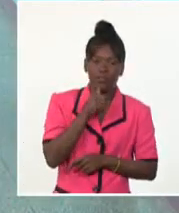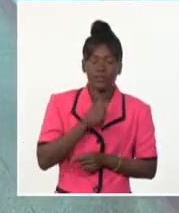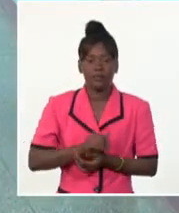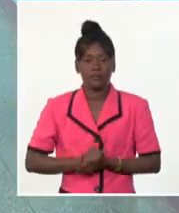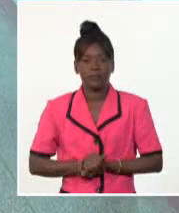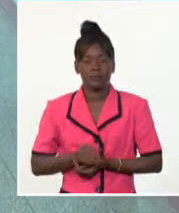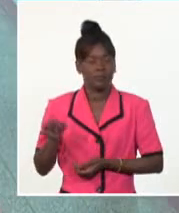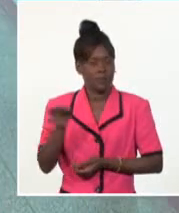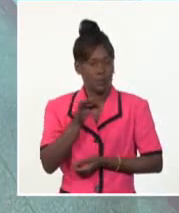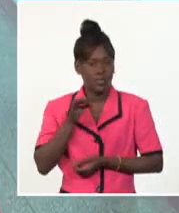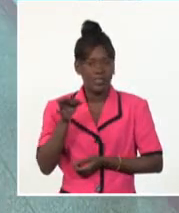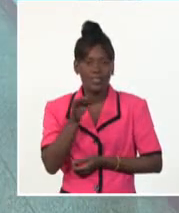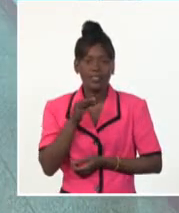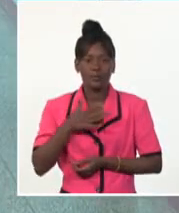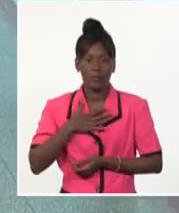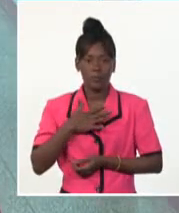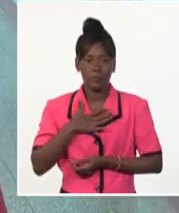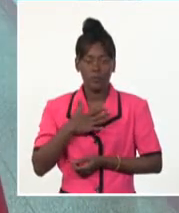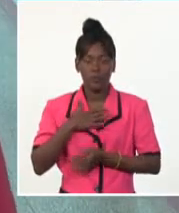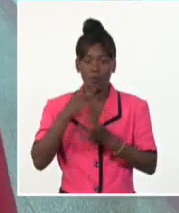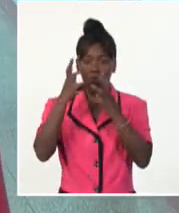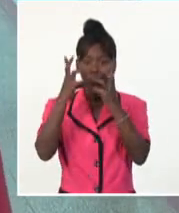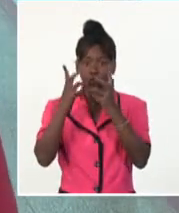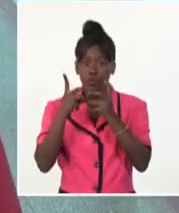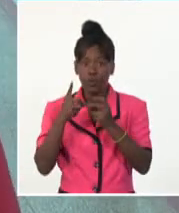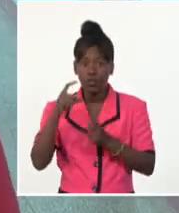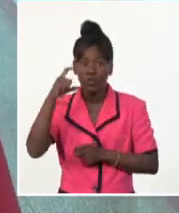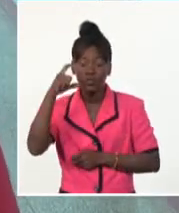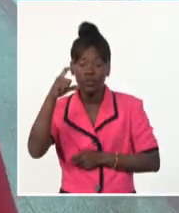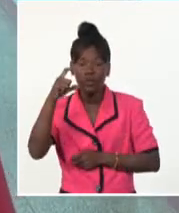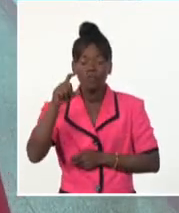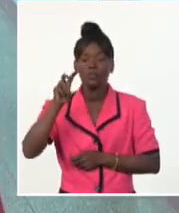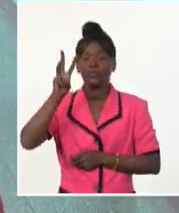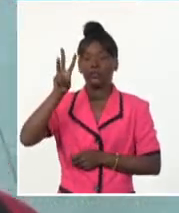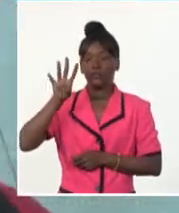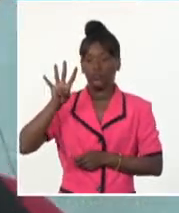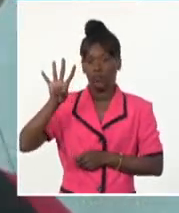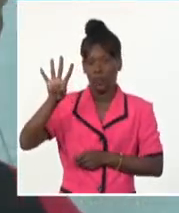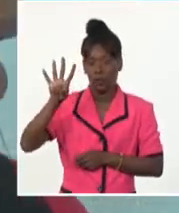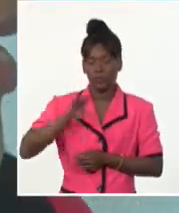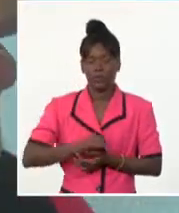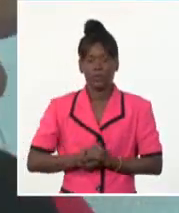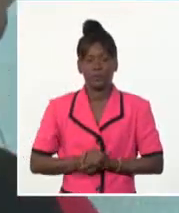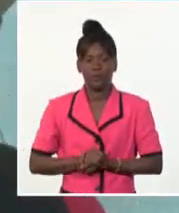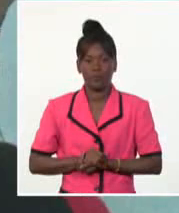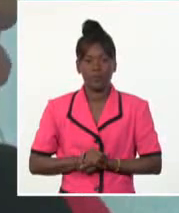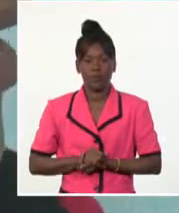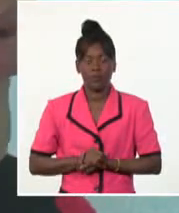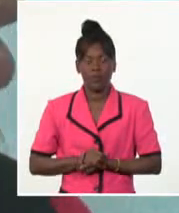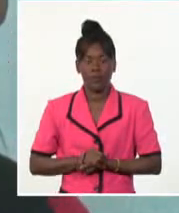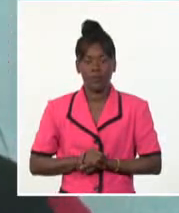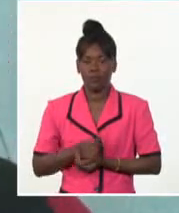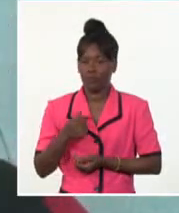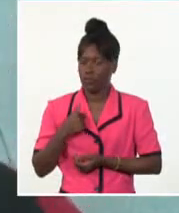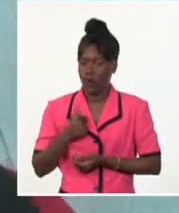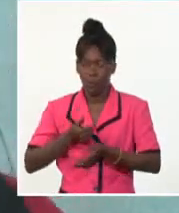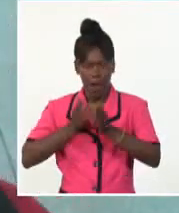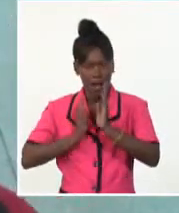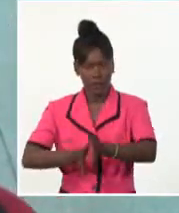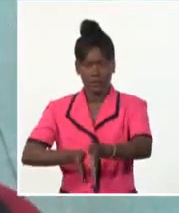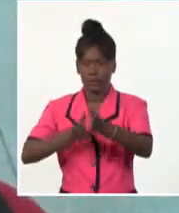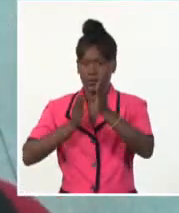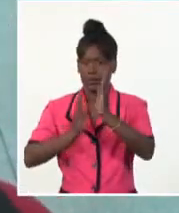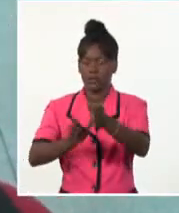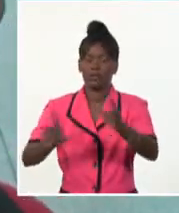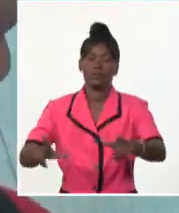eso, mi circunscripción, que es la número 34 del Consejo Popular Caribe. Y adelante con la tarea de la